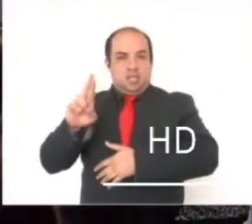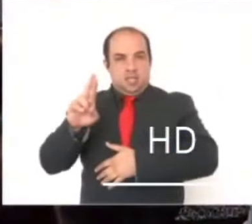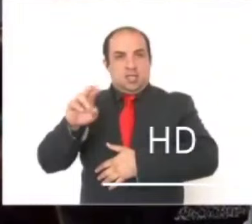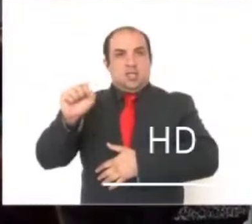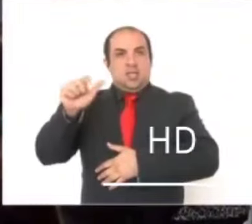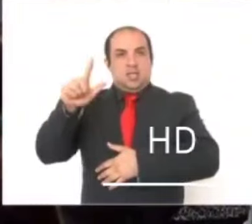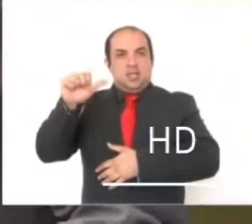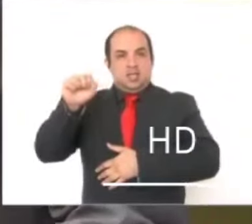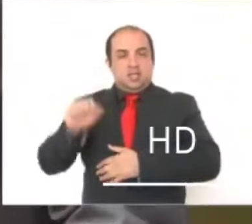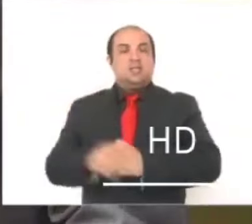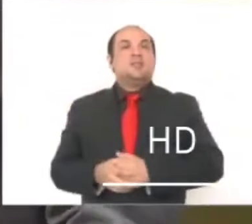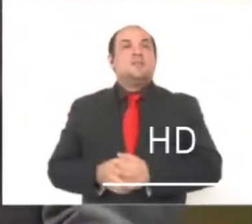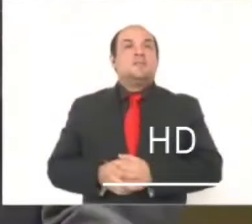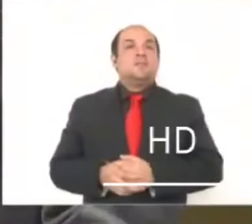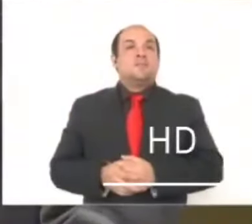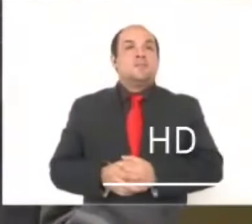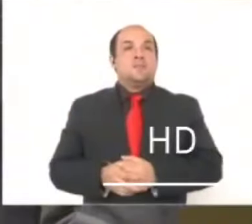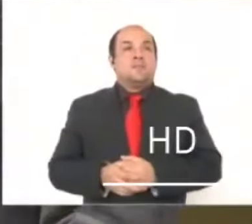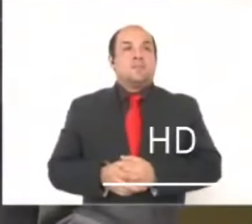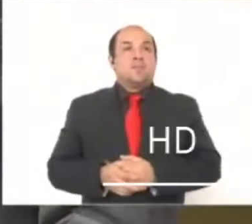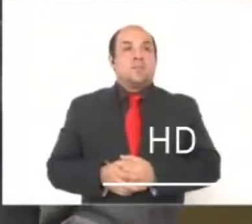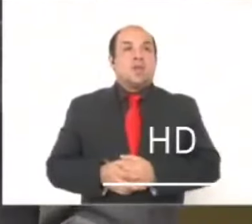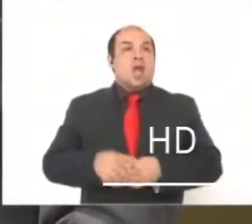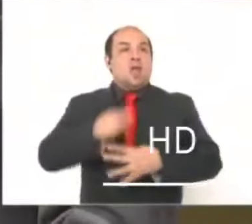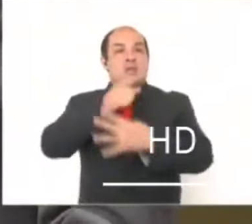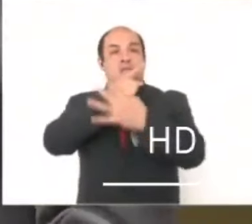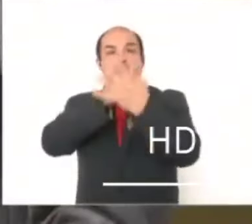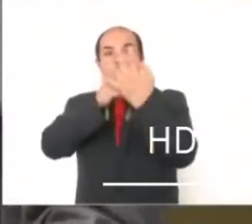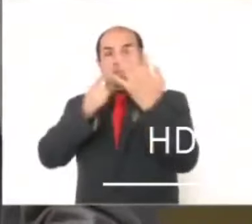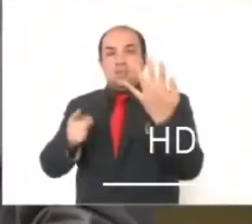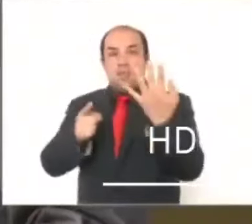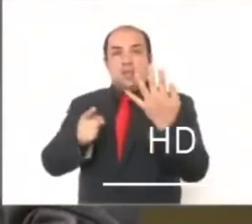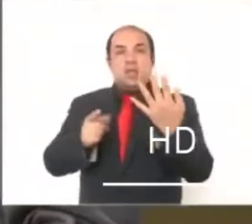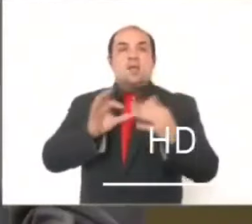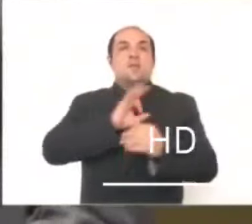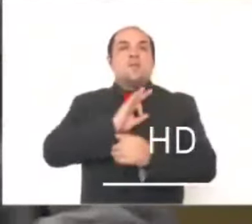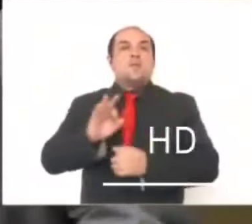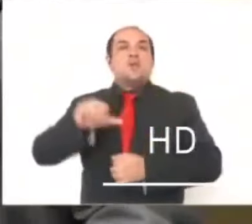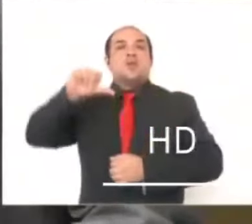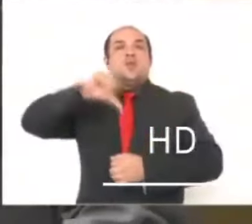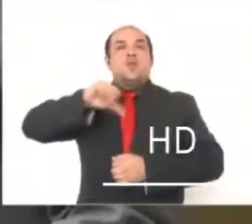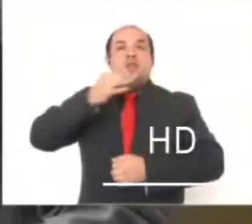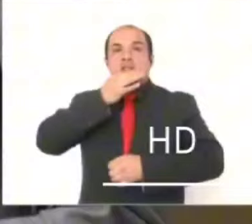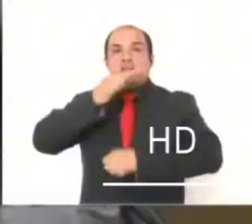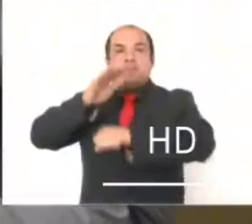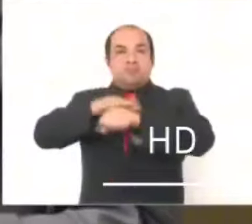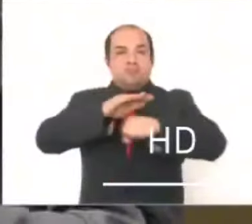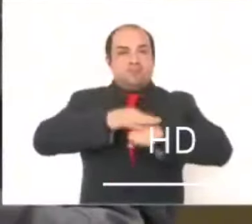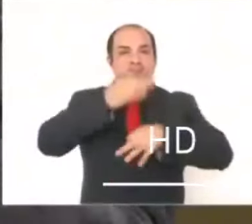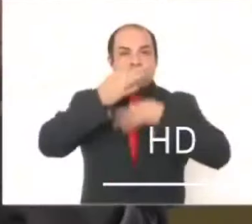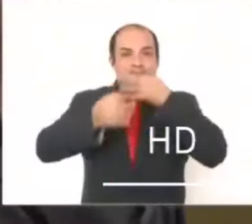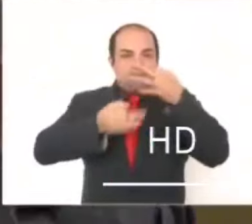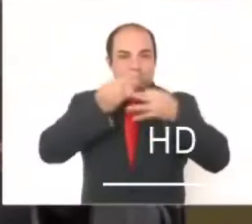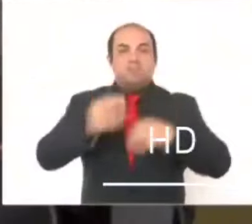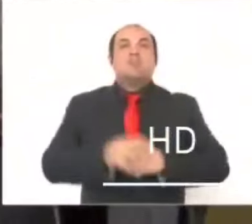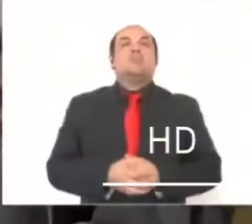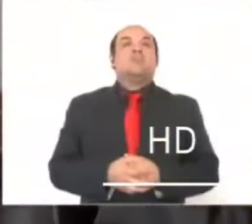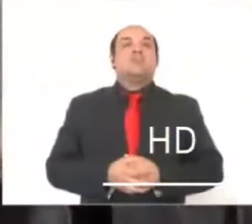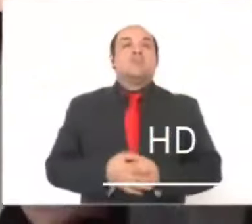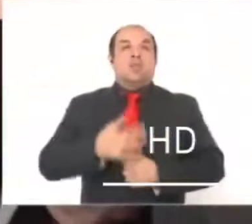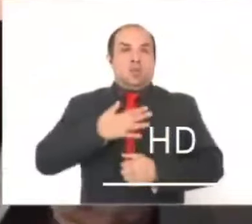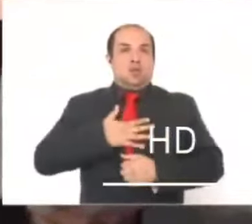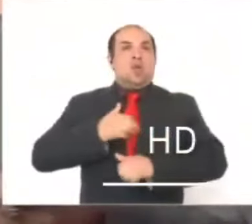Romero, por hacer posible este encuentro en el que daremos una gran noticia. Bueno, antes de eso, decirles que si bien